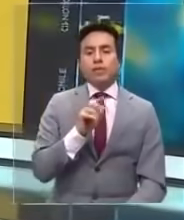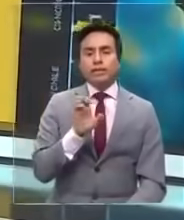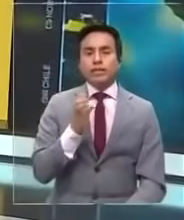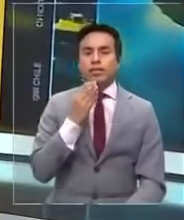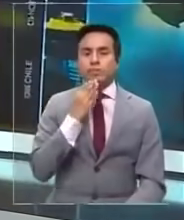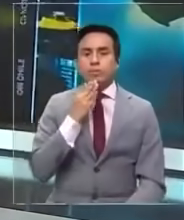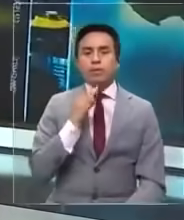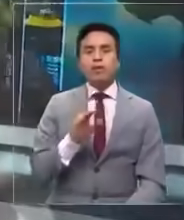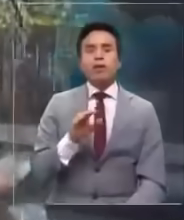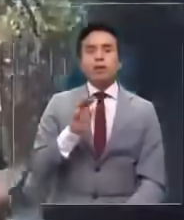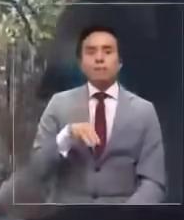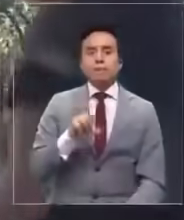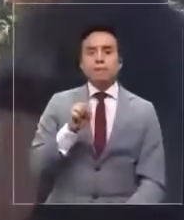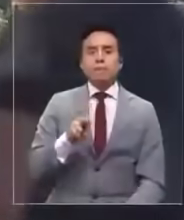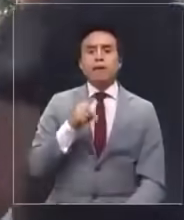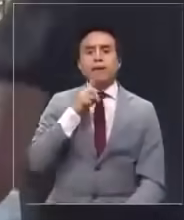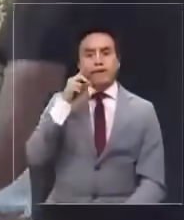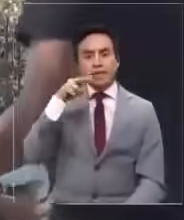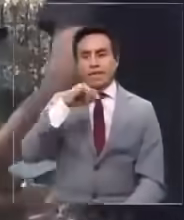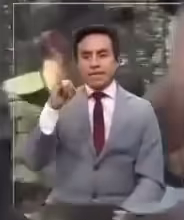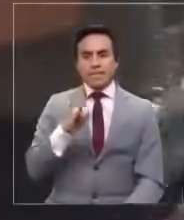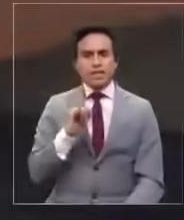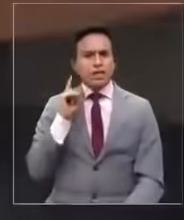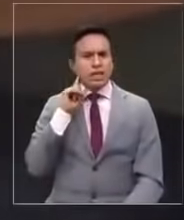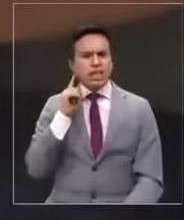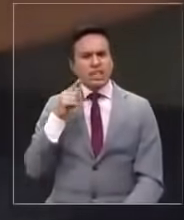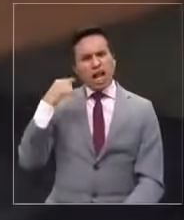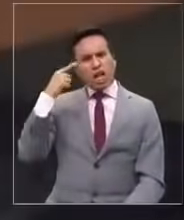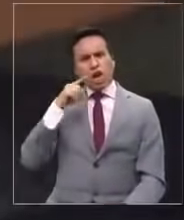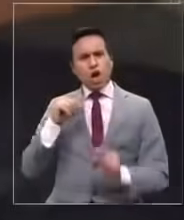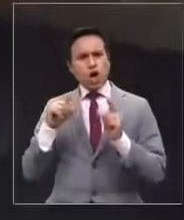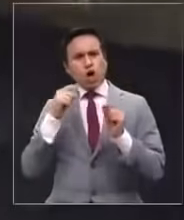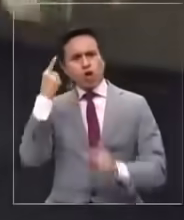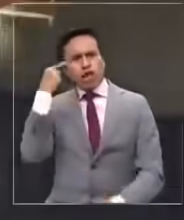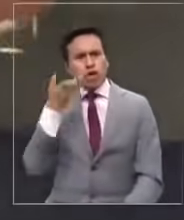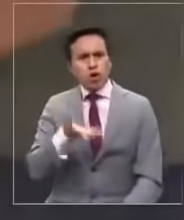Martínez. ¿Tenía una causa vigente? No, está loco.